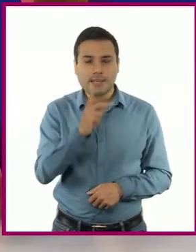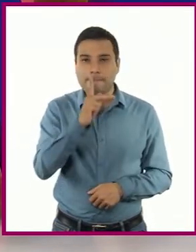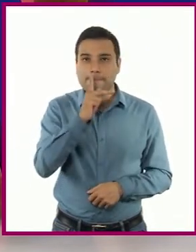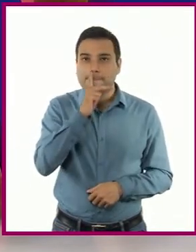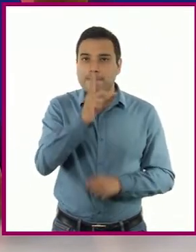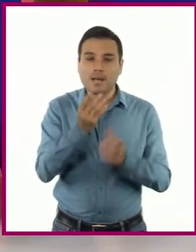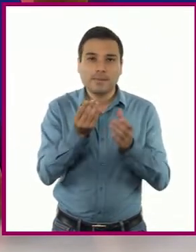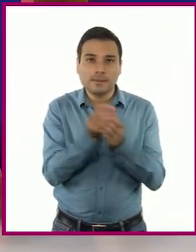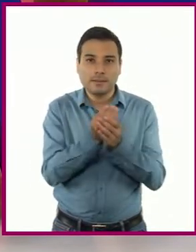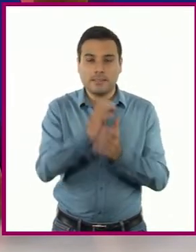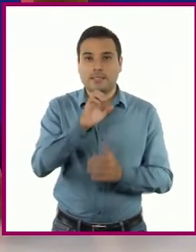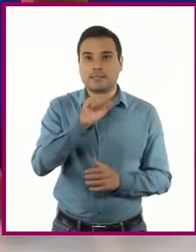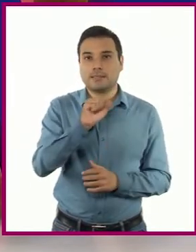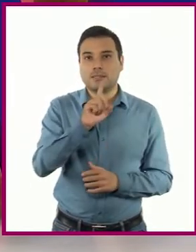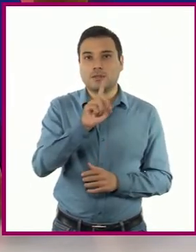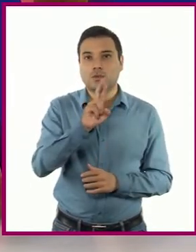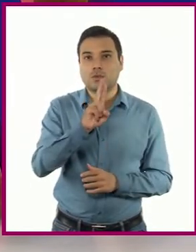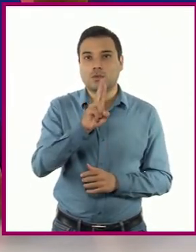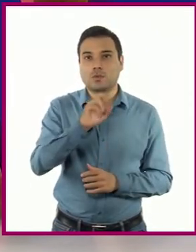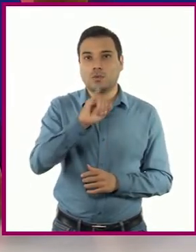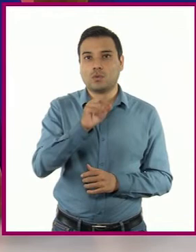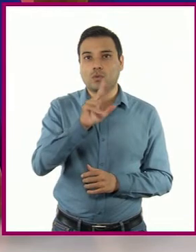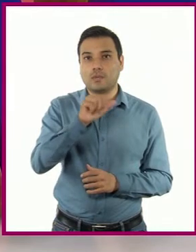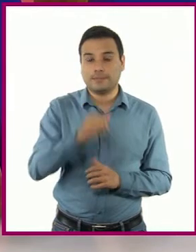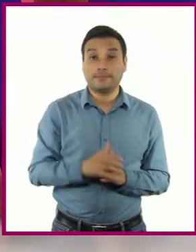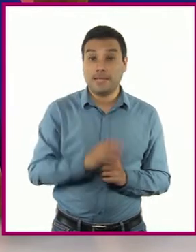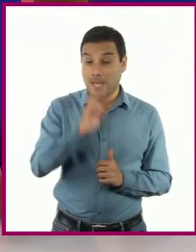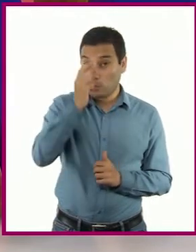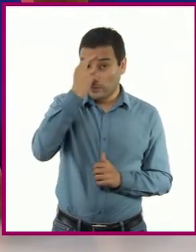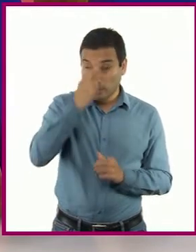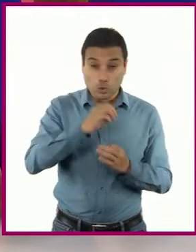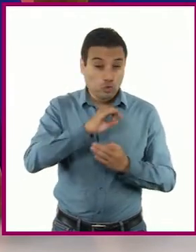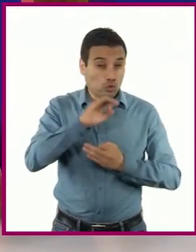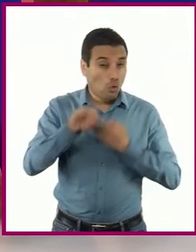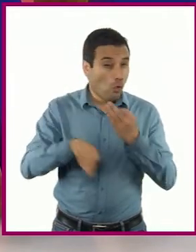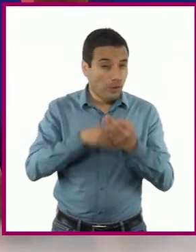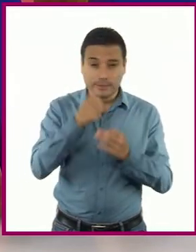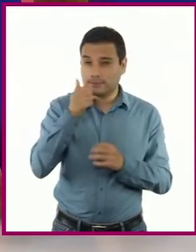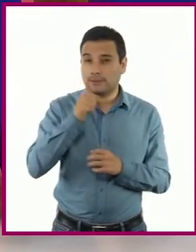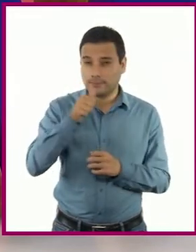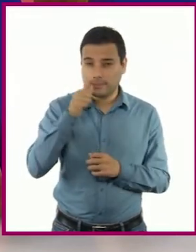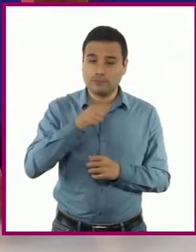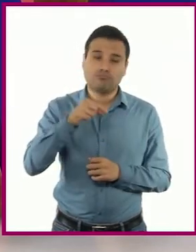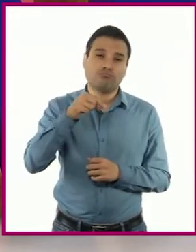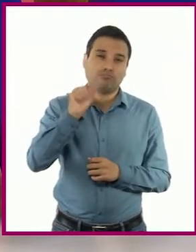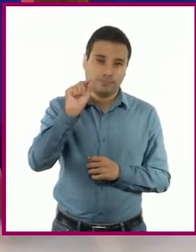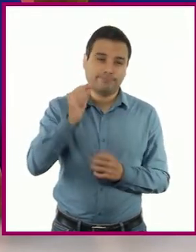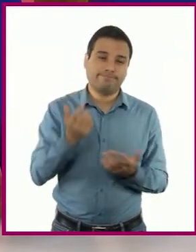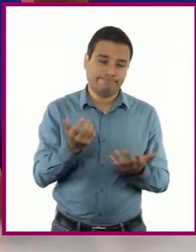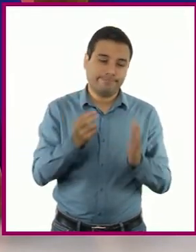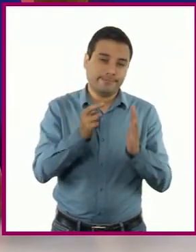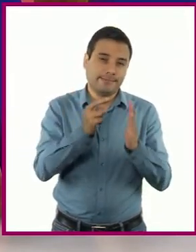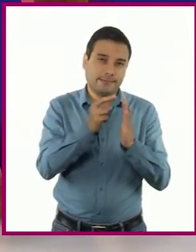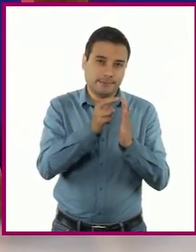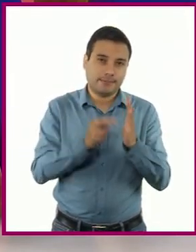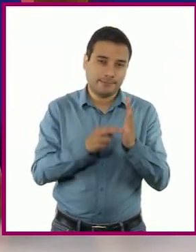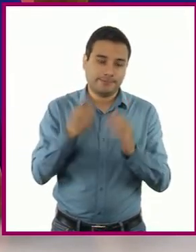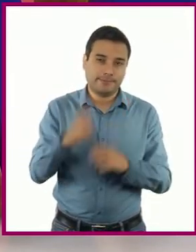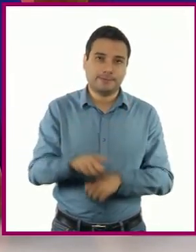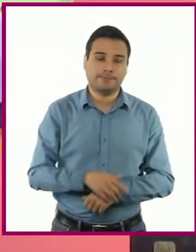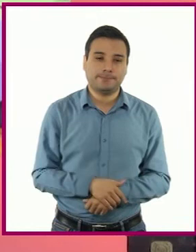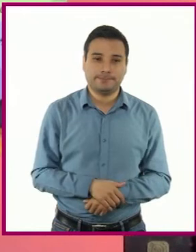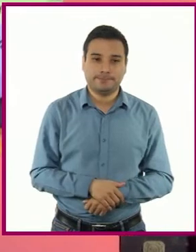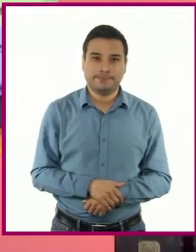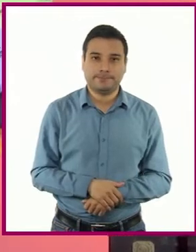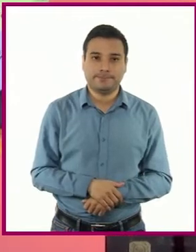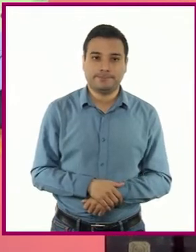palabras esdrújulas. Si recordamos, todas las palabras esdrújula, según su regla, se tienen que acentuar.